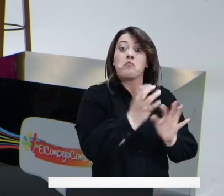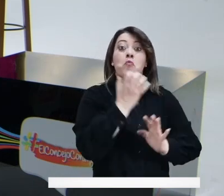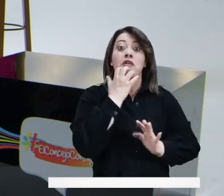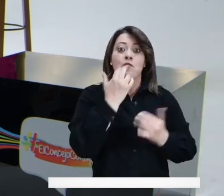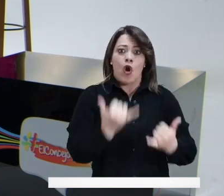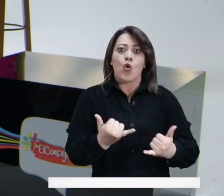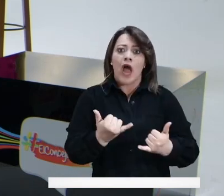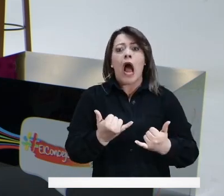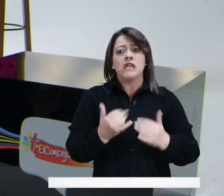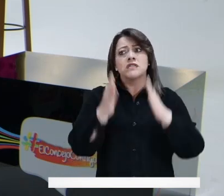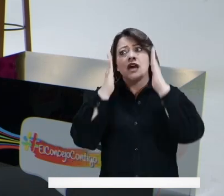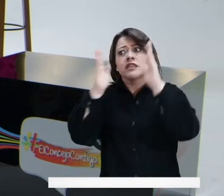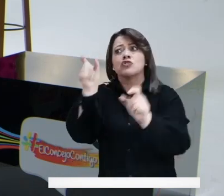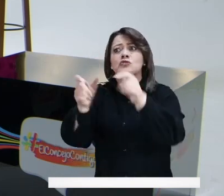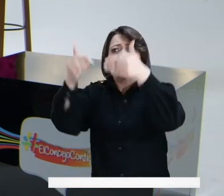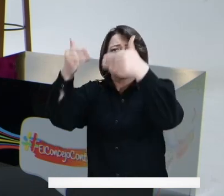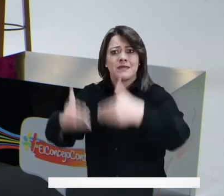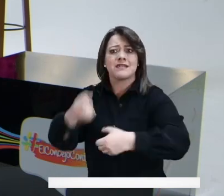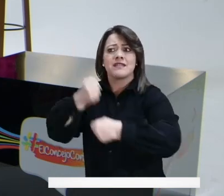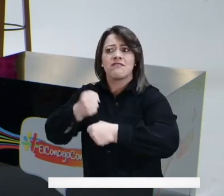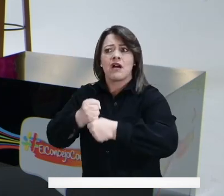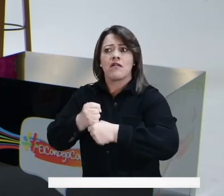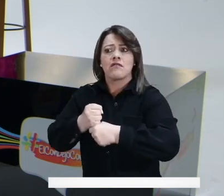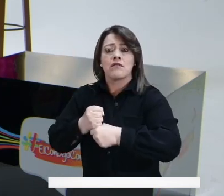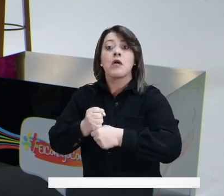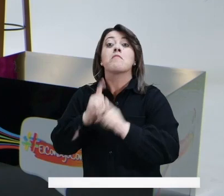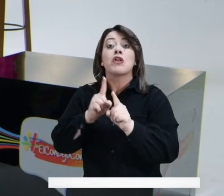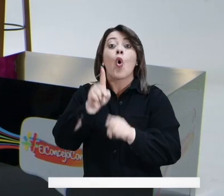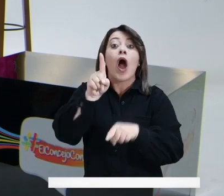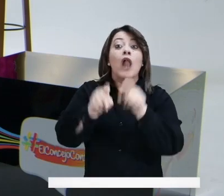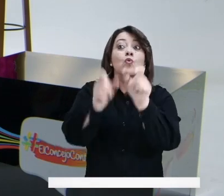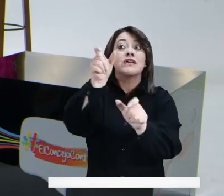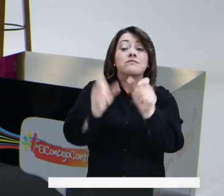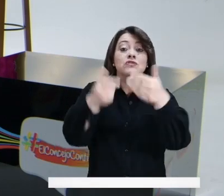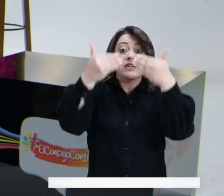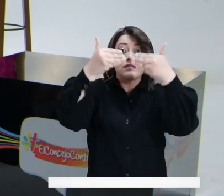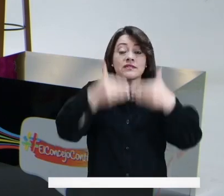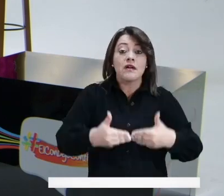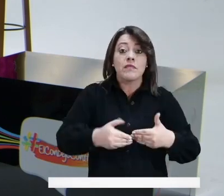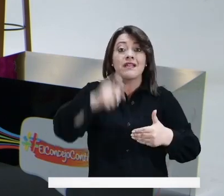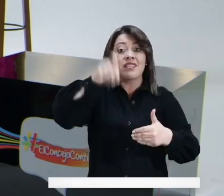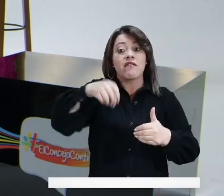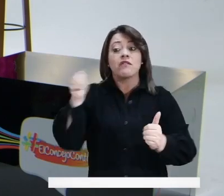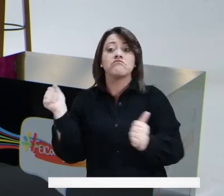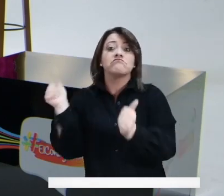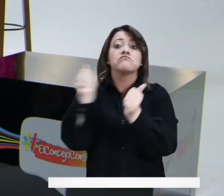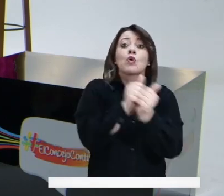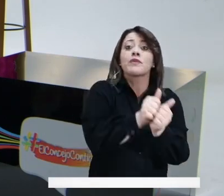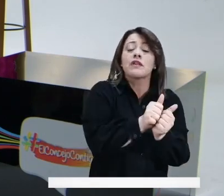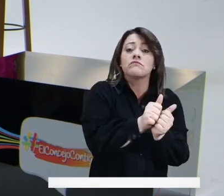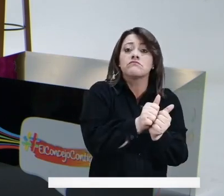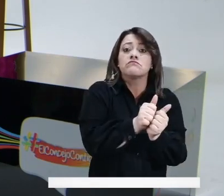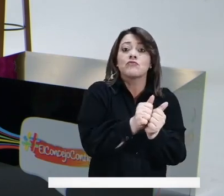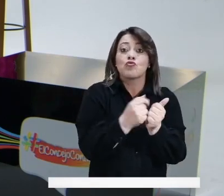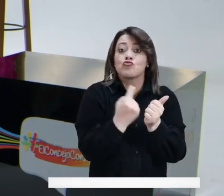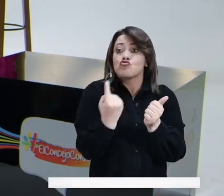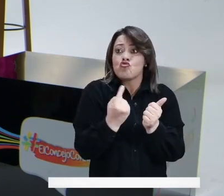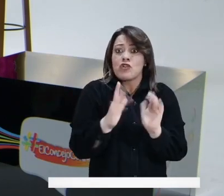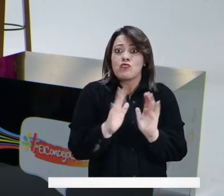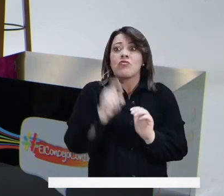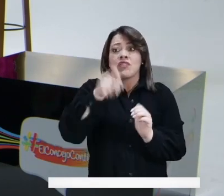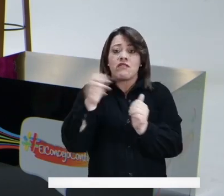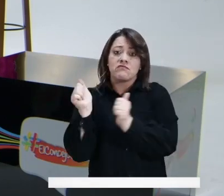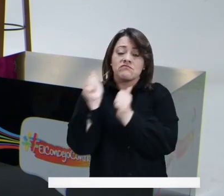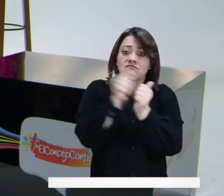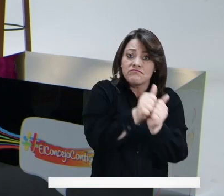para la persona con discapacidad, pero hay personas con discapacidad que no pueden, digamos, que no son tan funcionales para poder desarrollar un